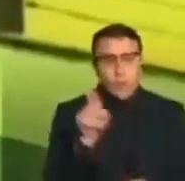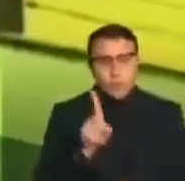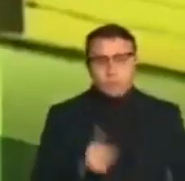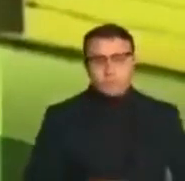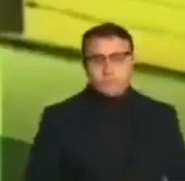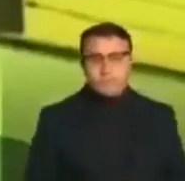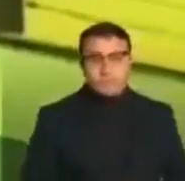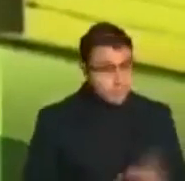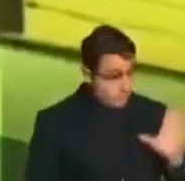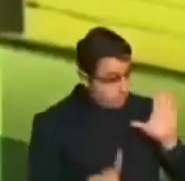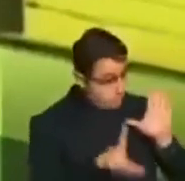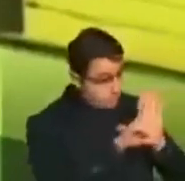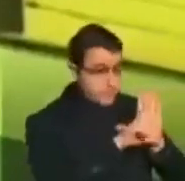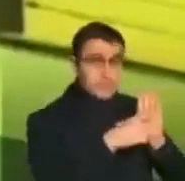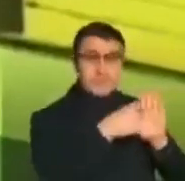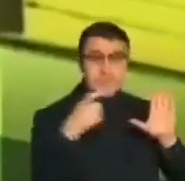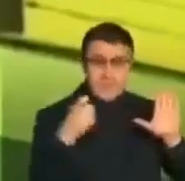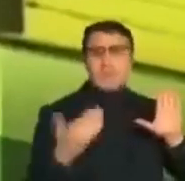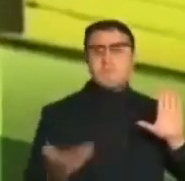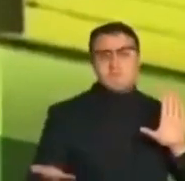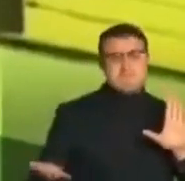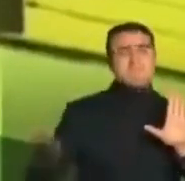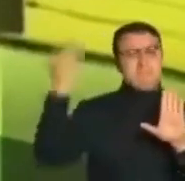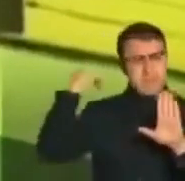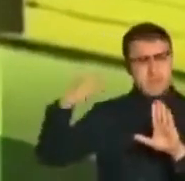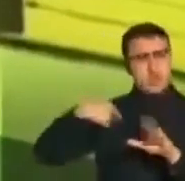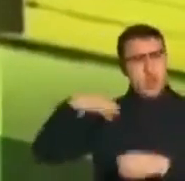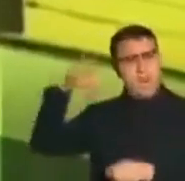Discusión que desde la ley 100, porque yo voté en contra,